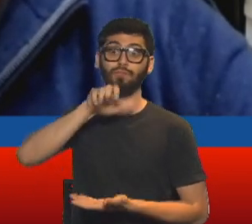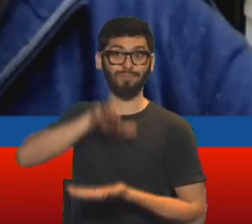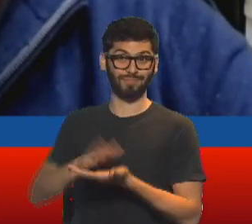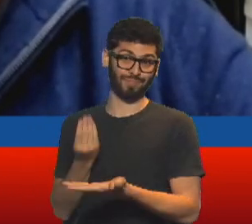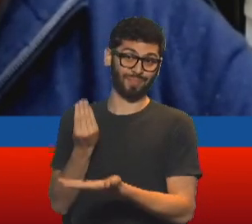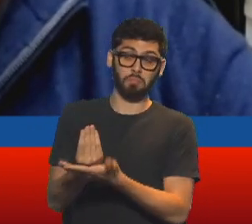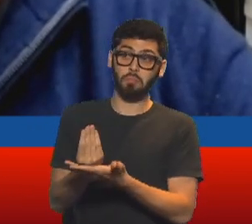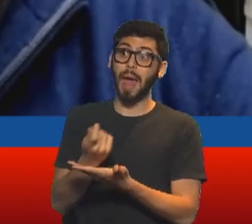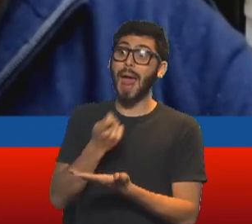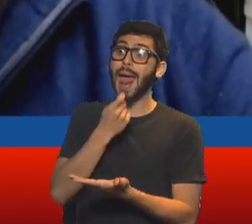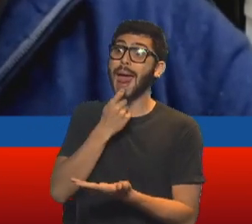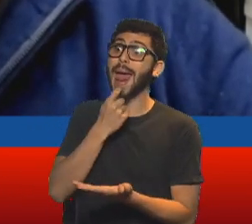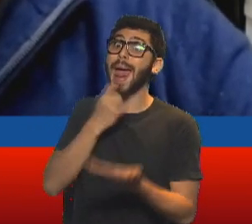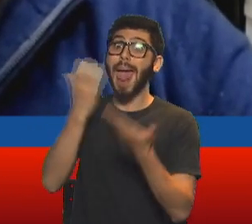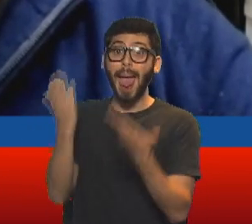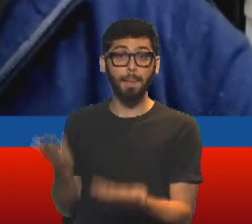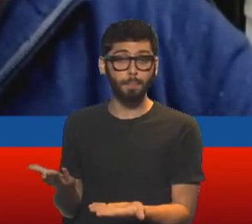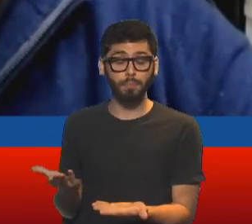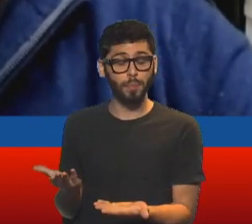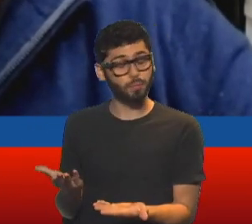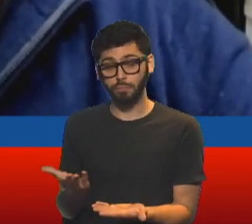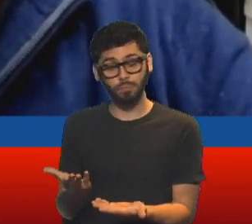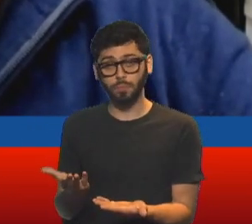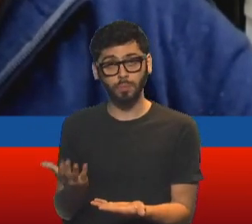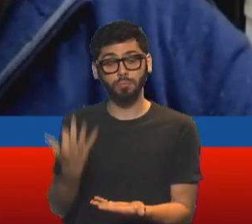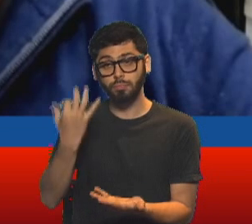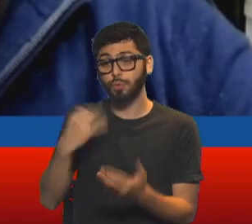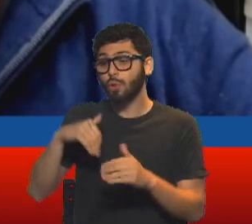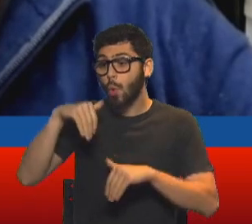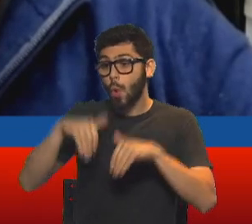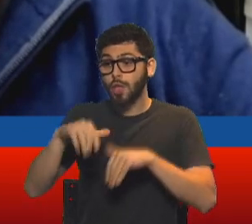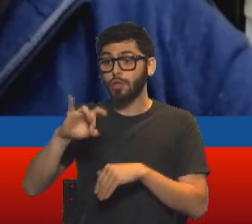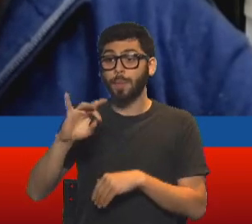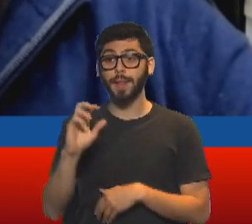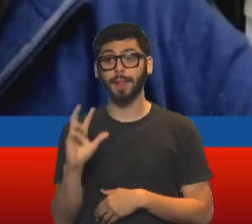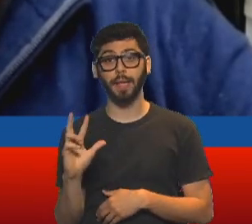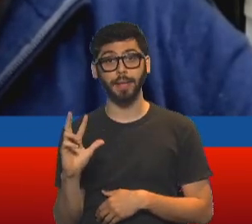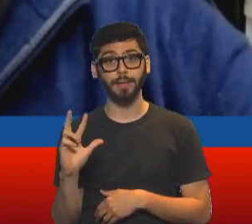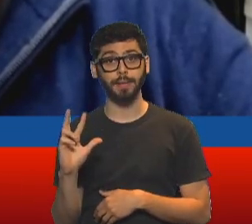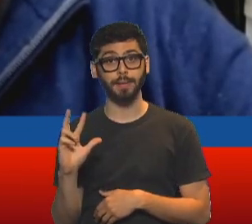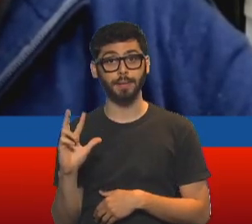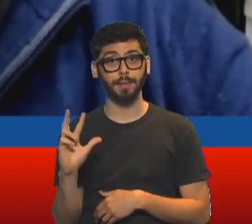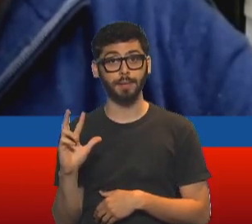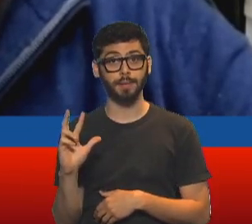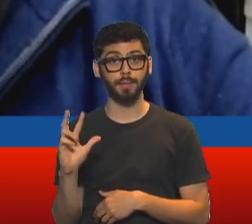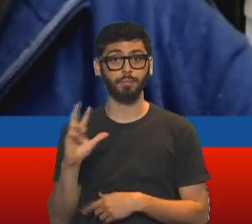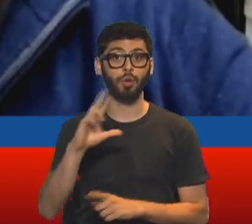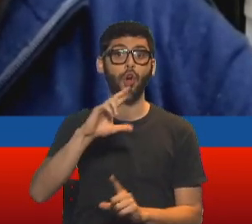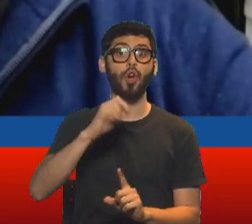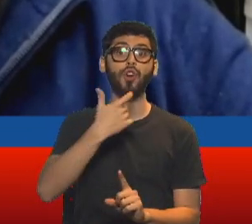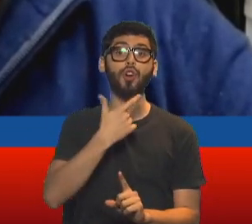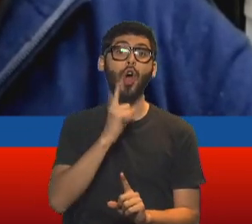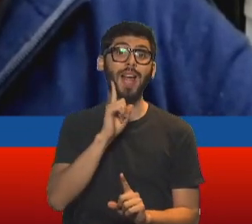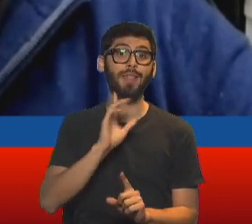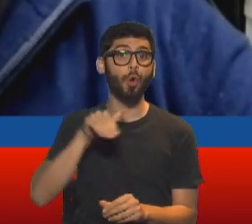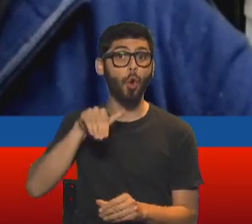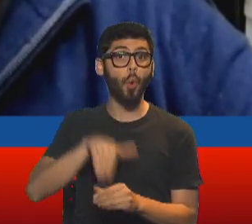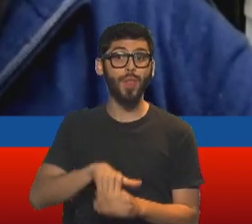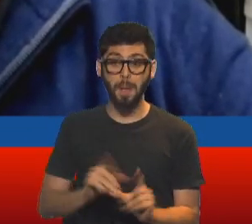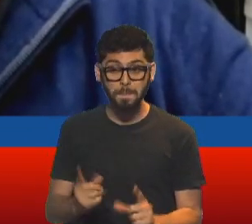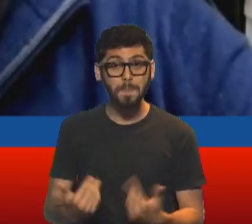conectado. ¿Cómo estás, Andrés? Buenas noches, gracias por recibirnos, te saludamos desde la televisión pública. Buenas noches, ¿cómo están ustedes? Es un tema que